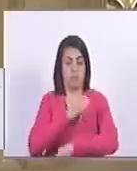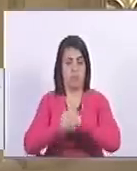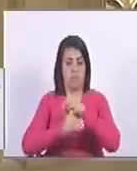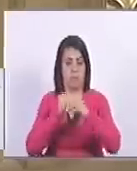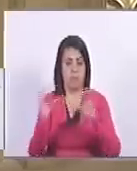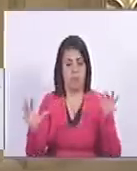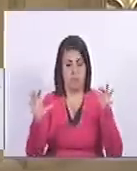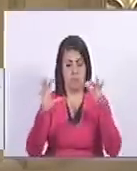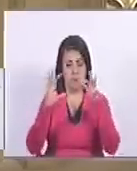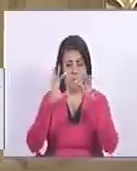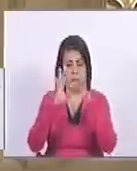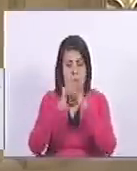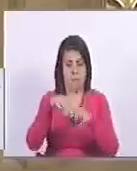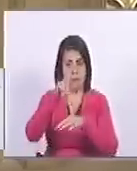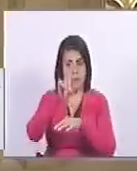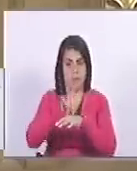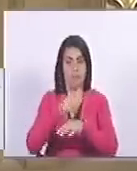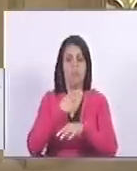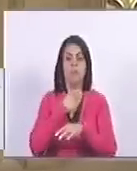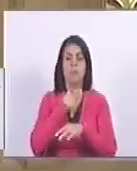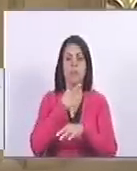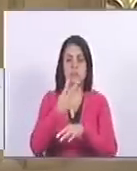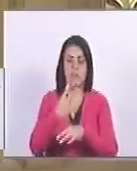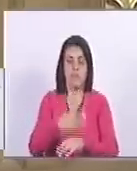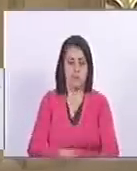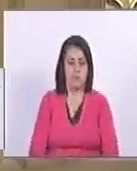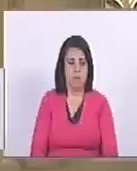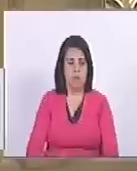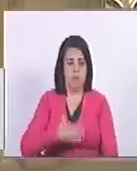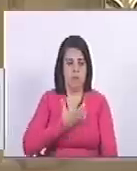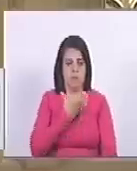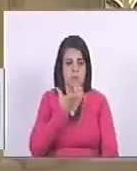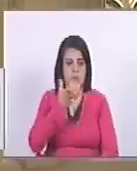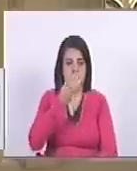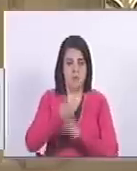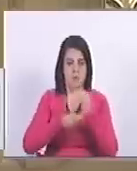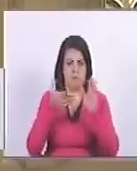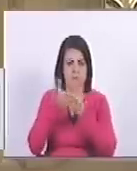comunión unificando nuestras voces. El